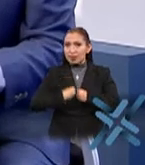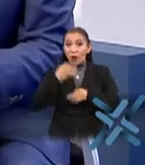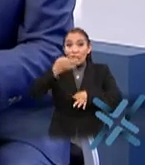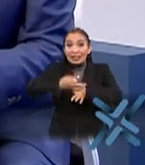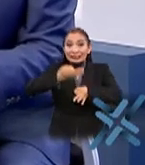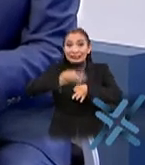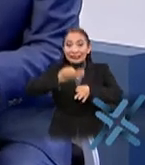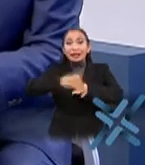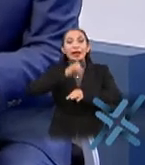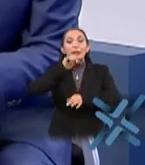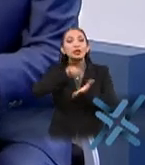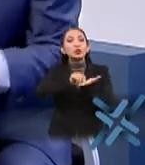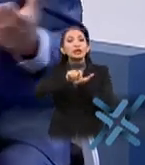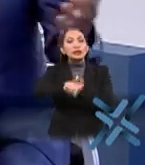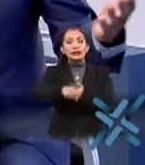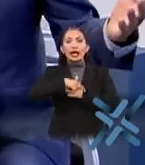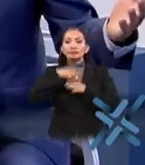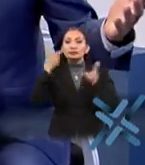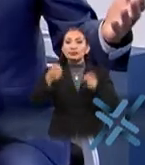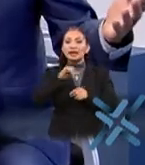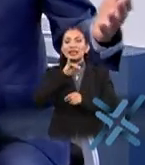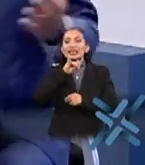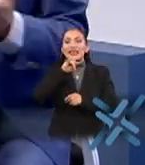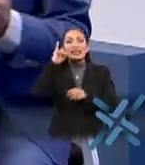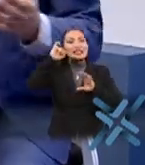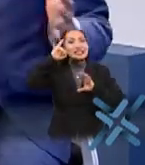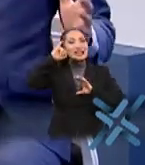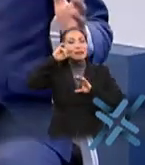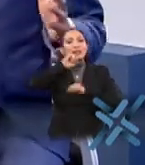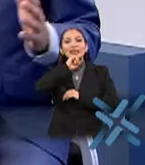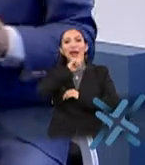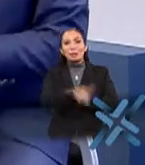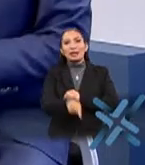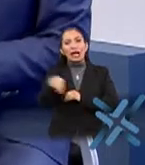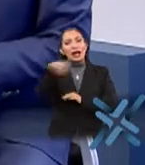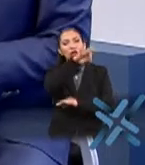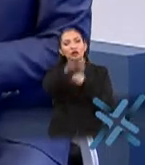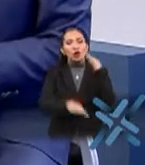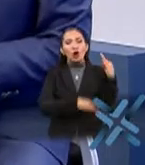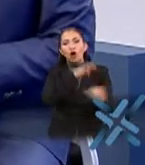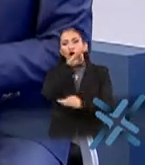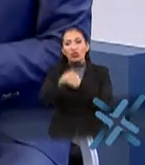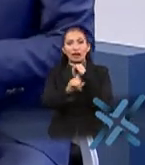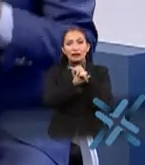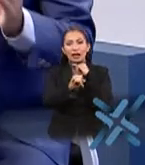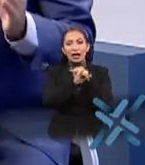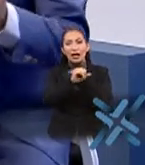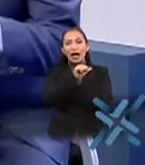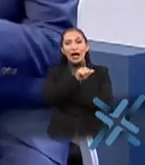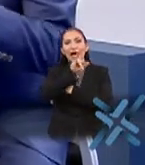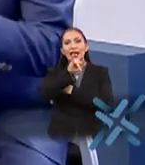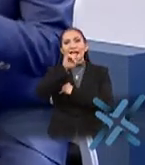También estamos en Twitter como en Instagram y por supuesto en todas nuestras redes como